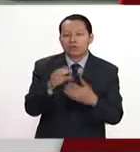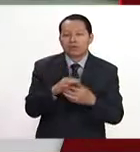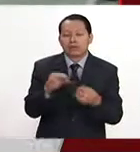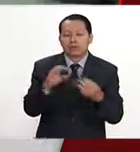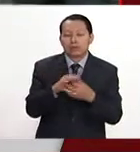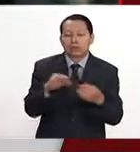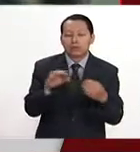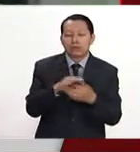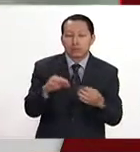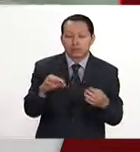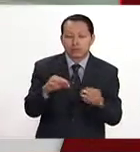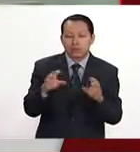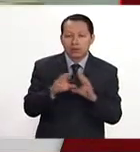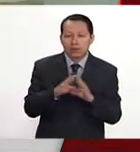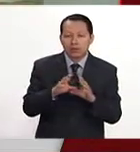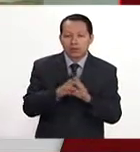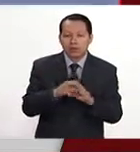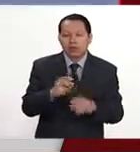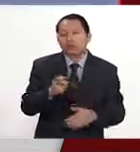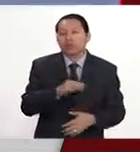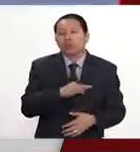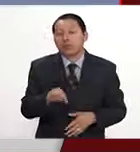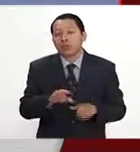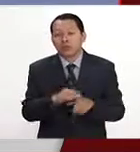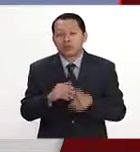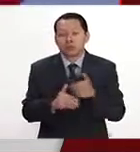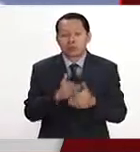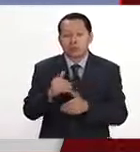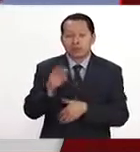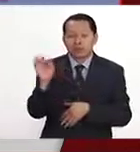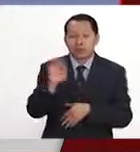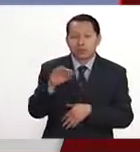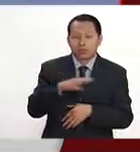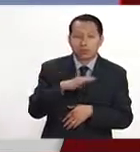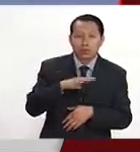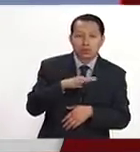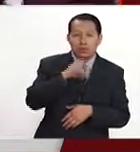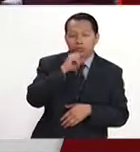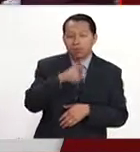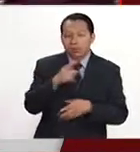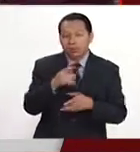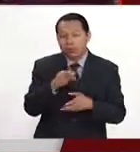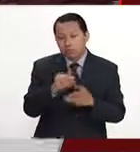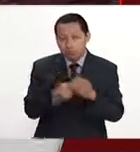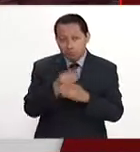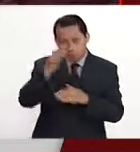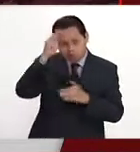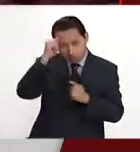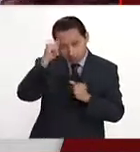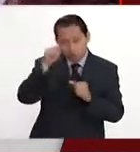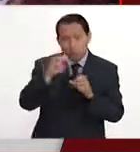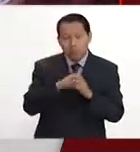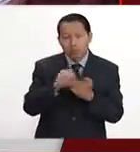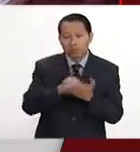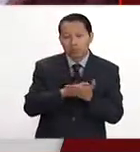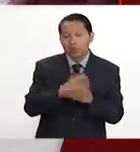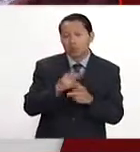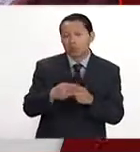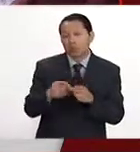que pues puede ser un proceso que en el mejor de los casos vamos a tener un nuevo tratado entrando en vigor